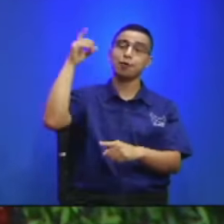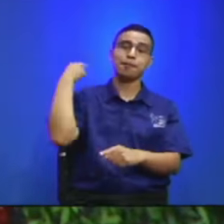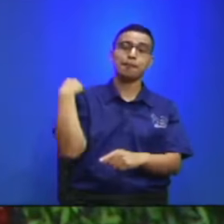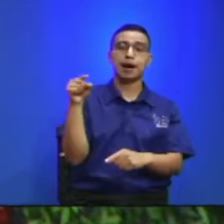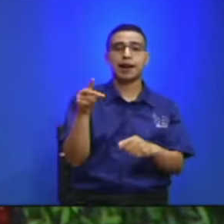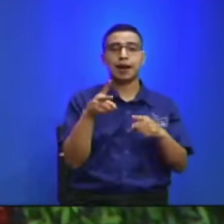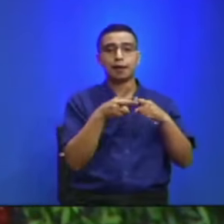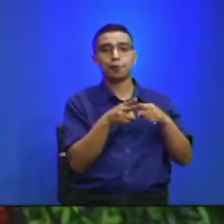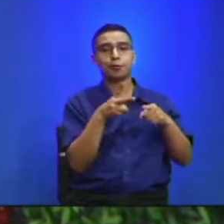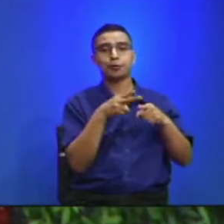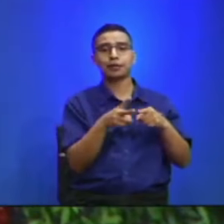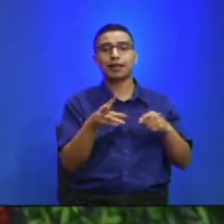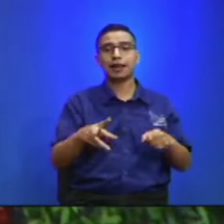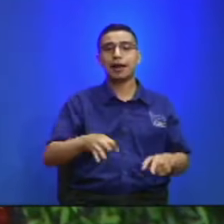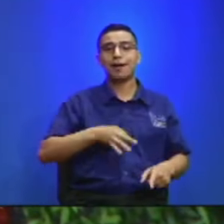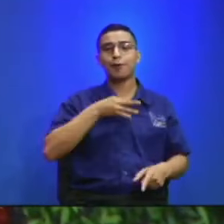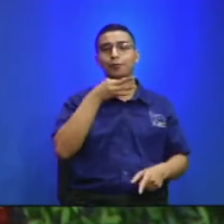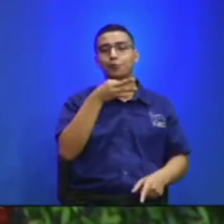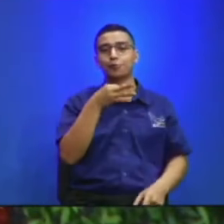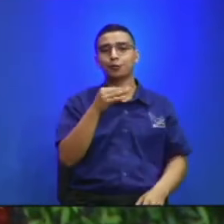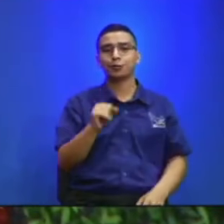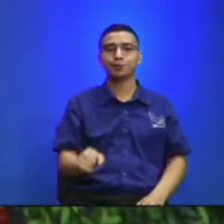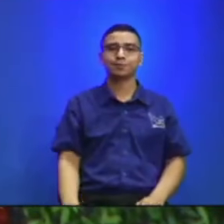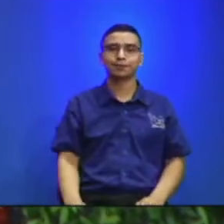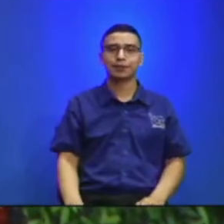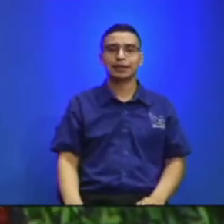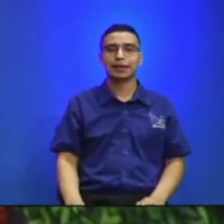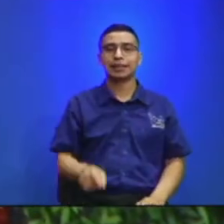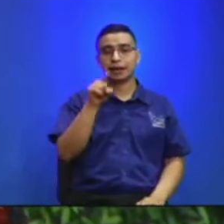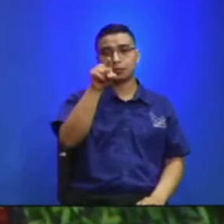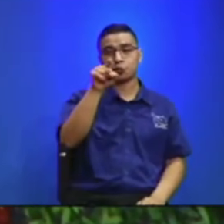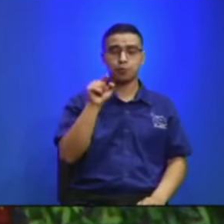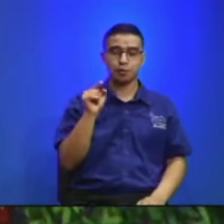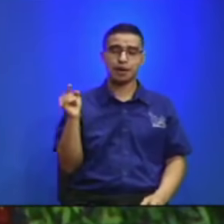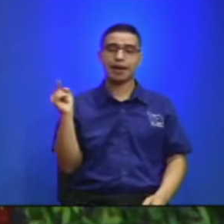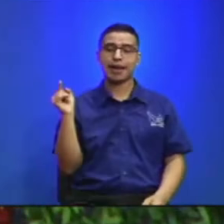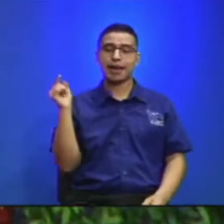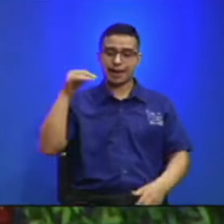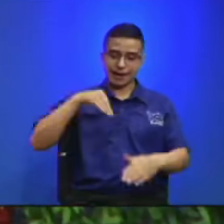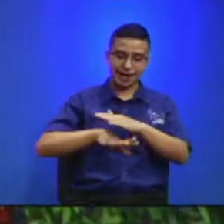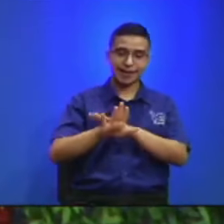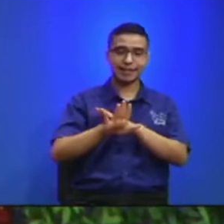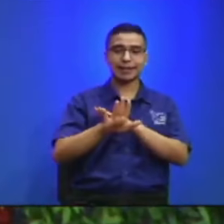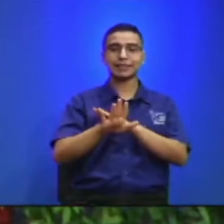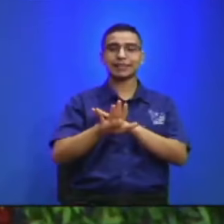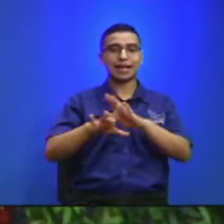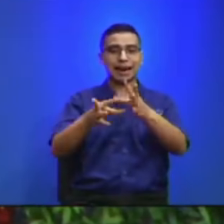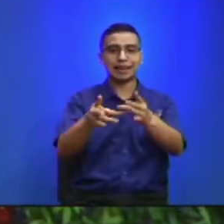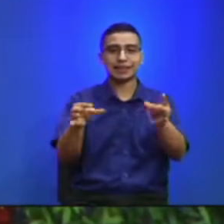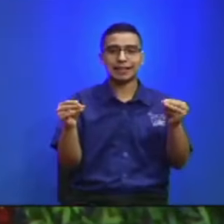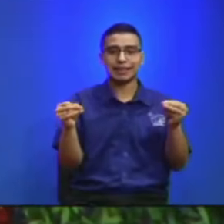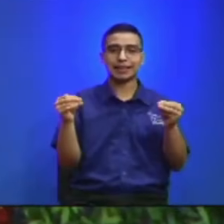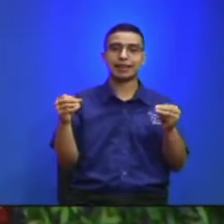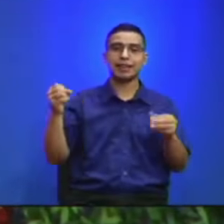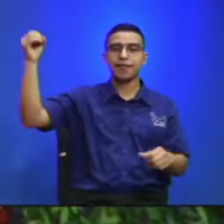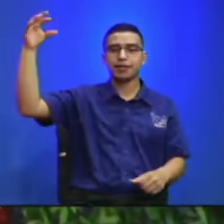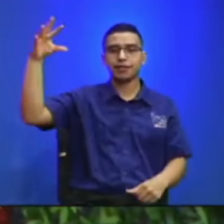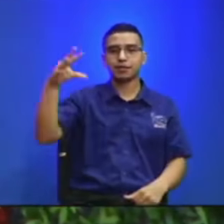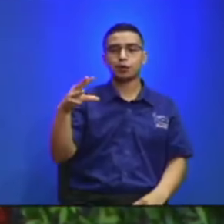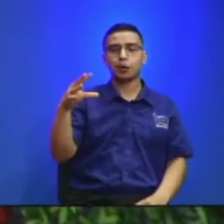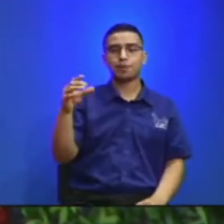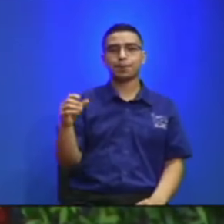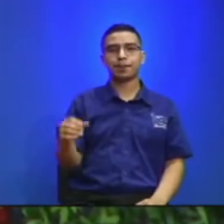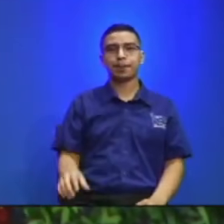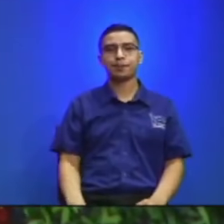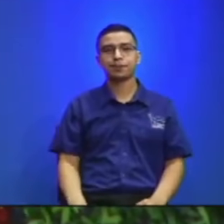con tus pies secos en el jordán y entres a canal la tierra que fluye leche y miel y que